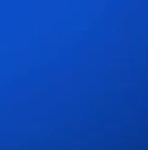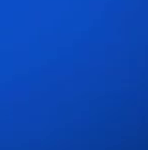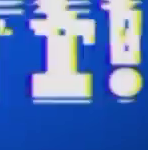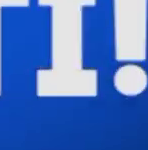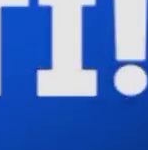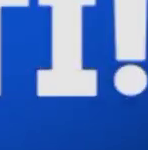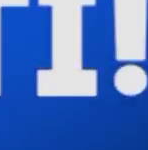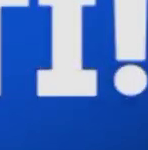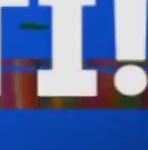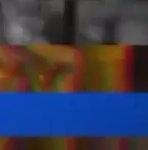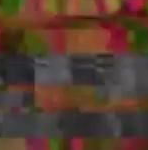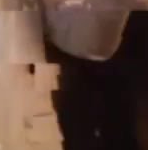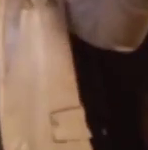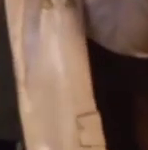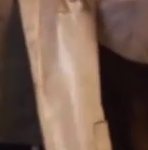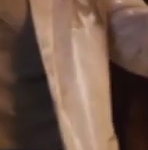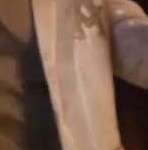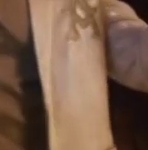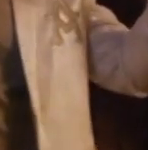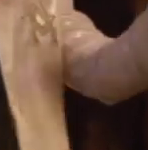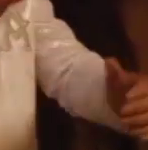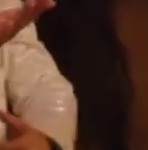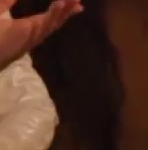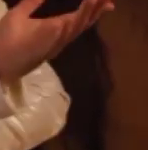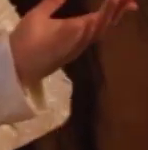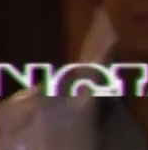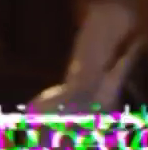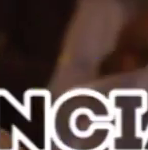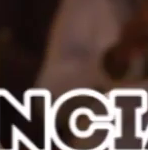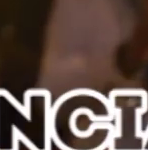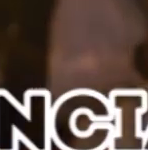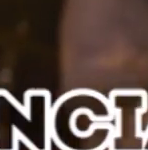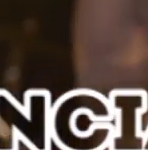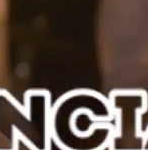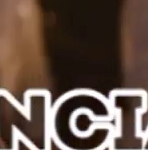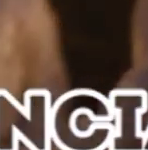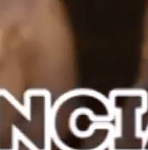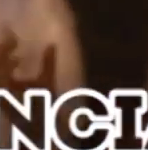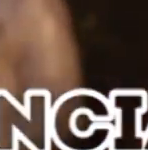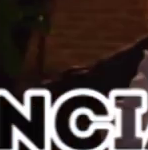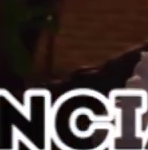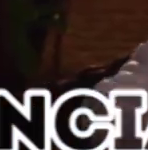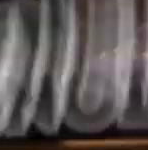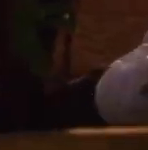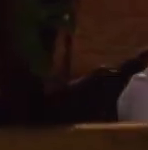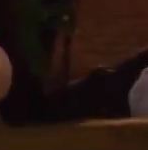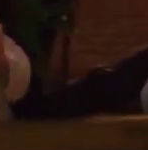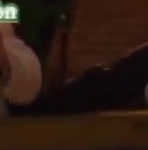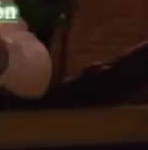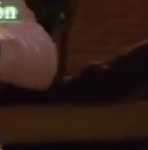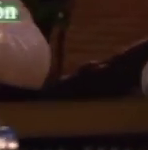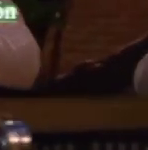tiene sorpresas para ti. No te pierdas nuestra programación y vive la experiencia.